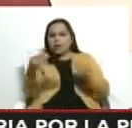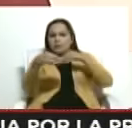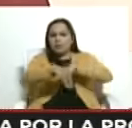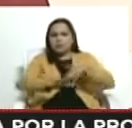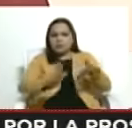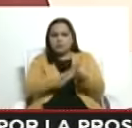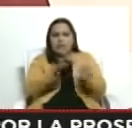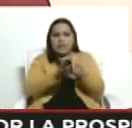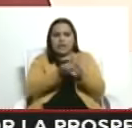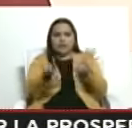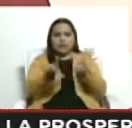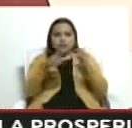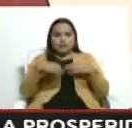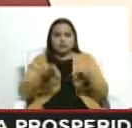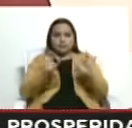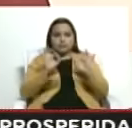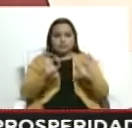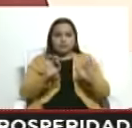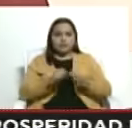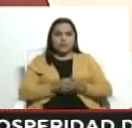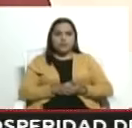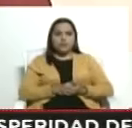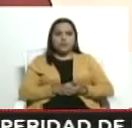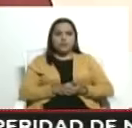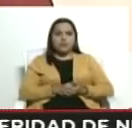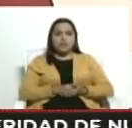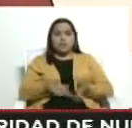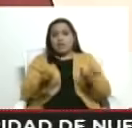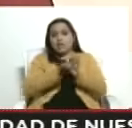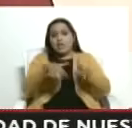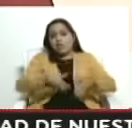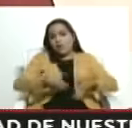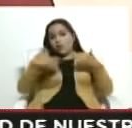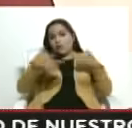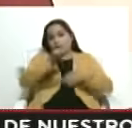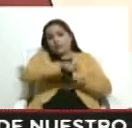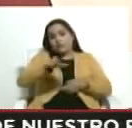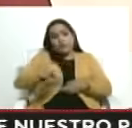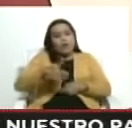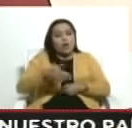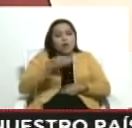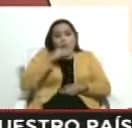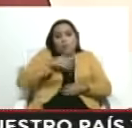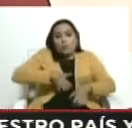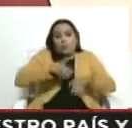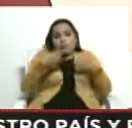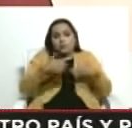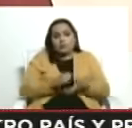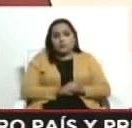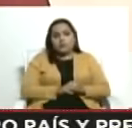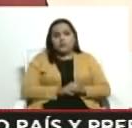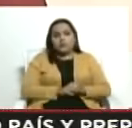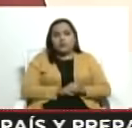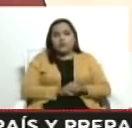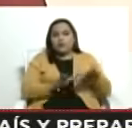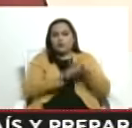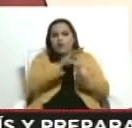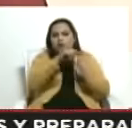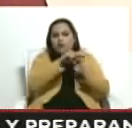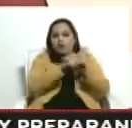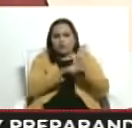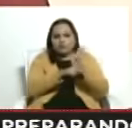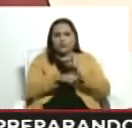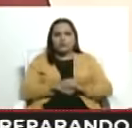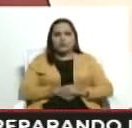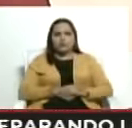particular, la ley del odio, los odiadores, al Código Civil, seguramente tú haces una